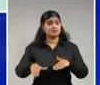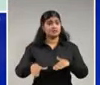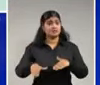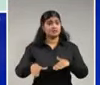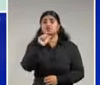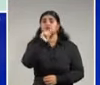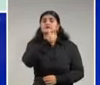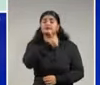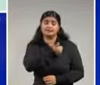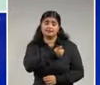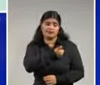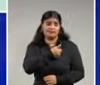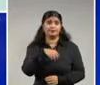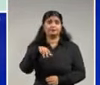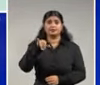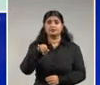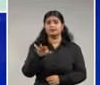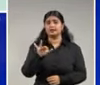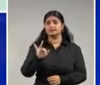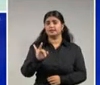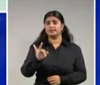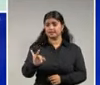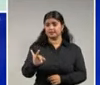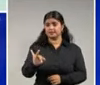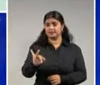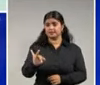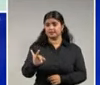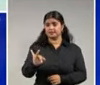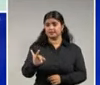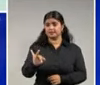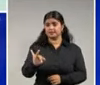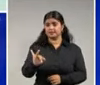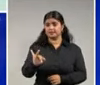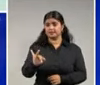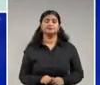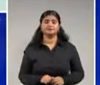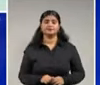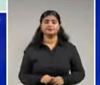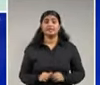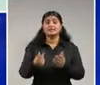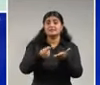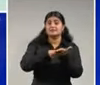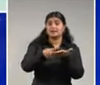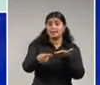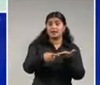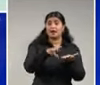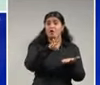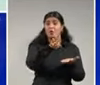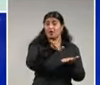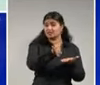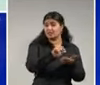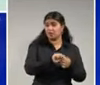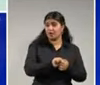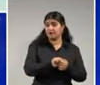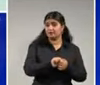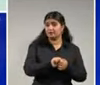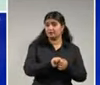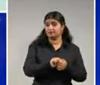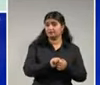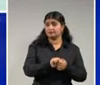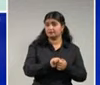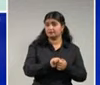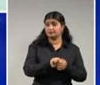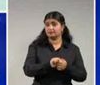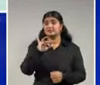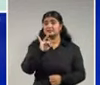67 casos por día, contra 77 en la semana 49. Pero no